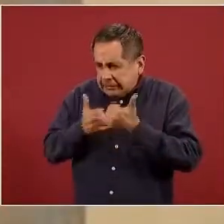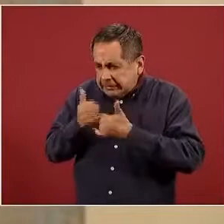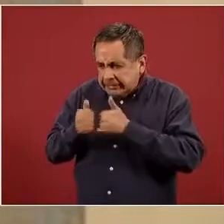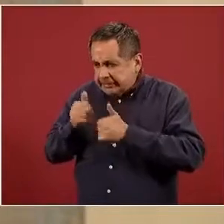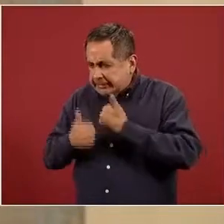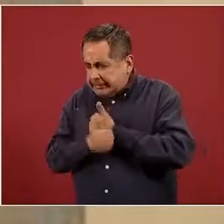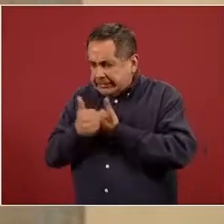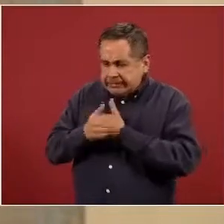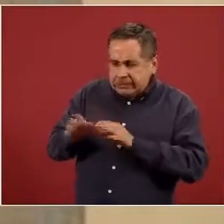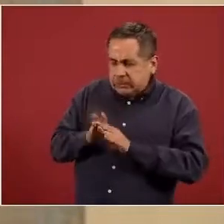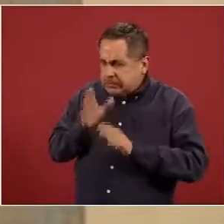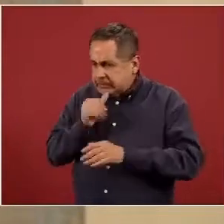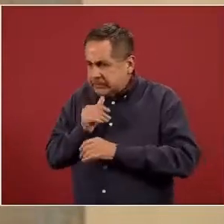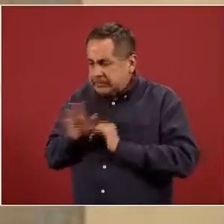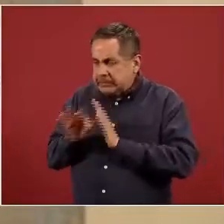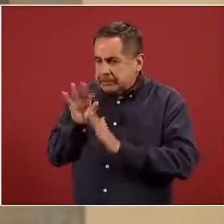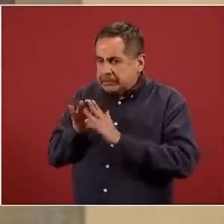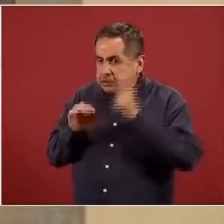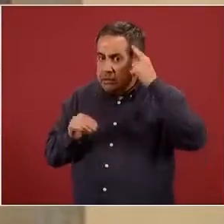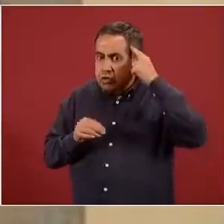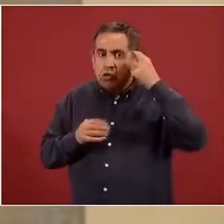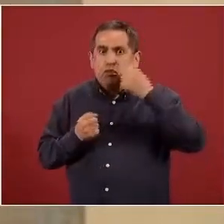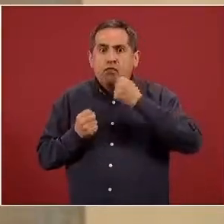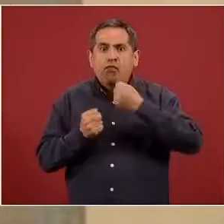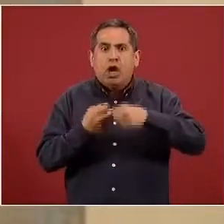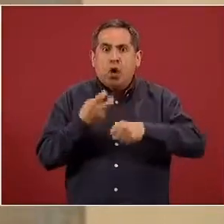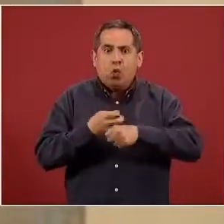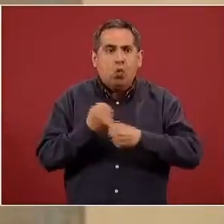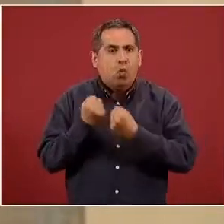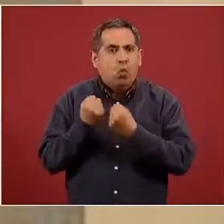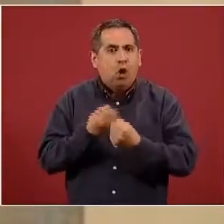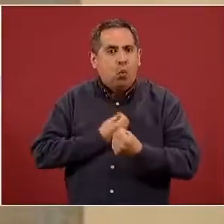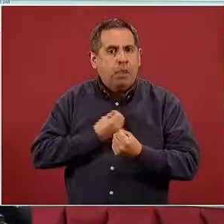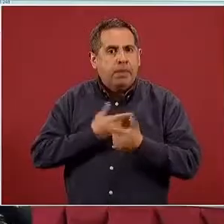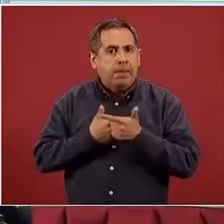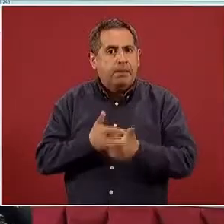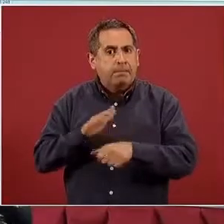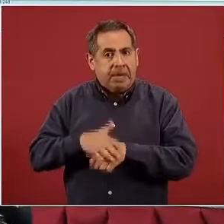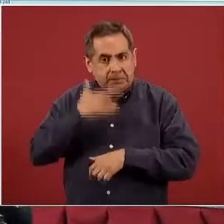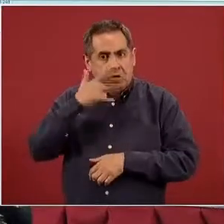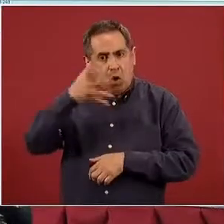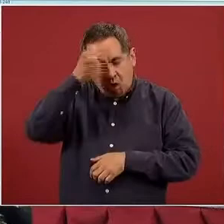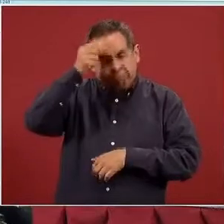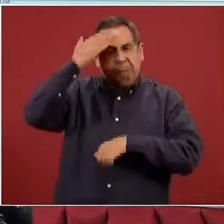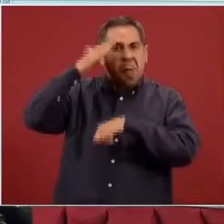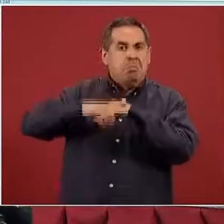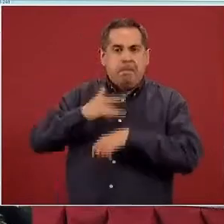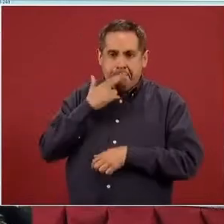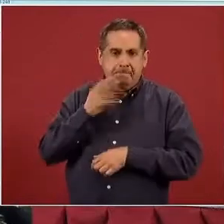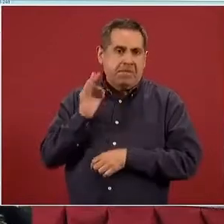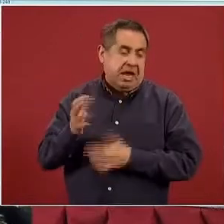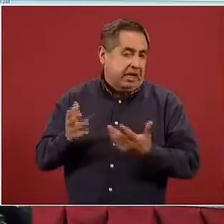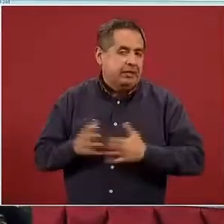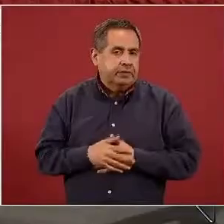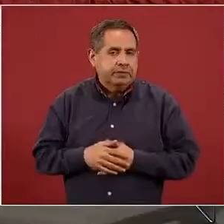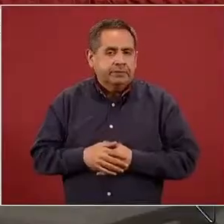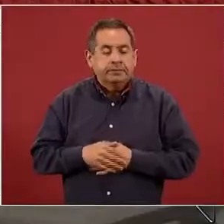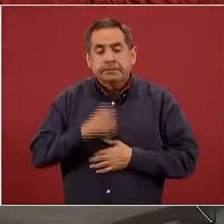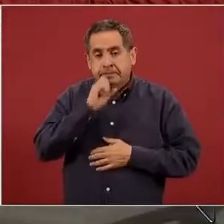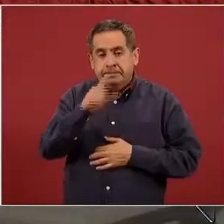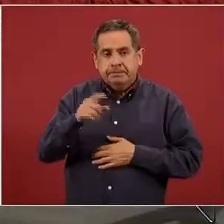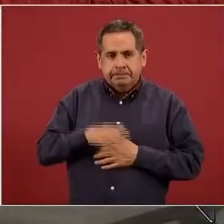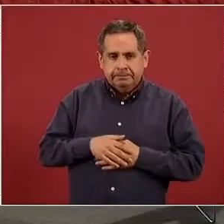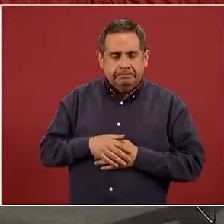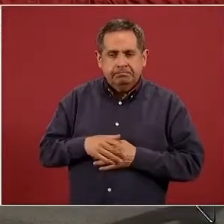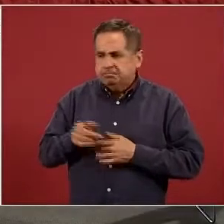el aprendizaje, sus funciones mentales se pueden llegar a mantener por más tiempo. Y la otra es que tengan un mejor control de